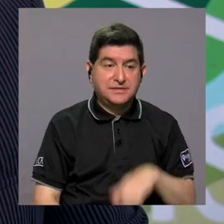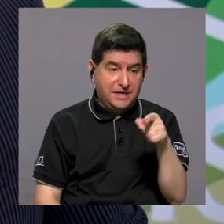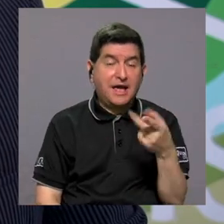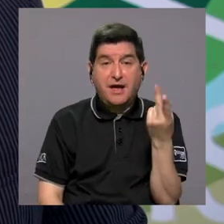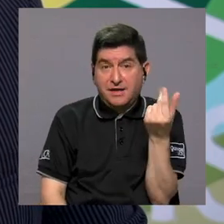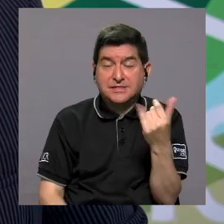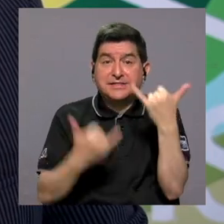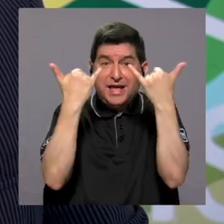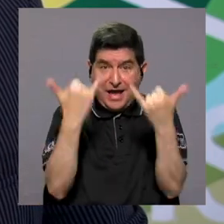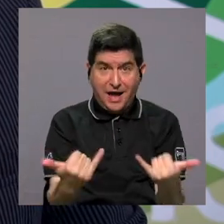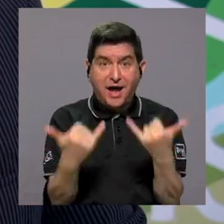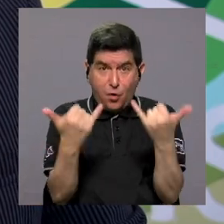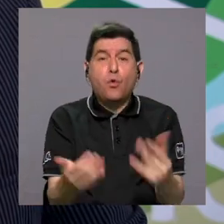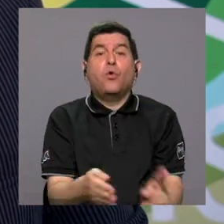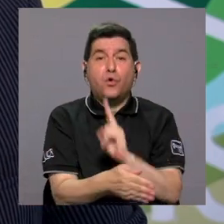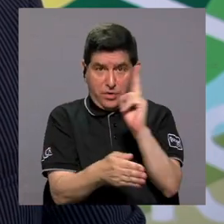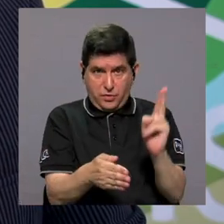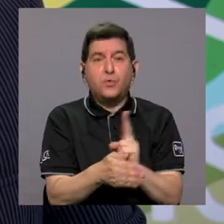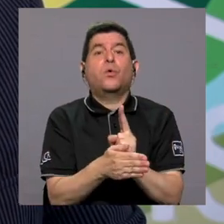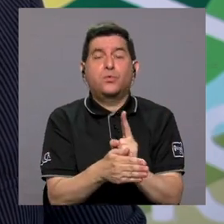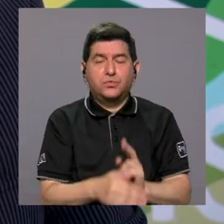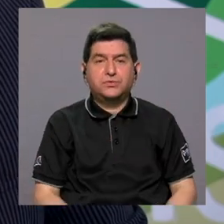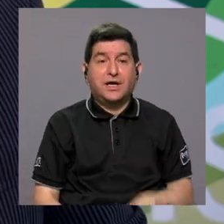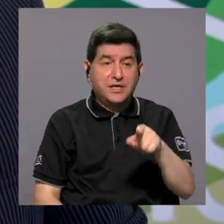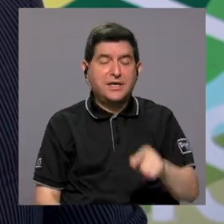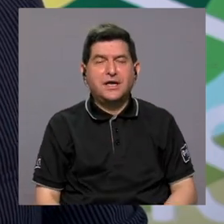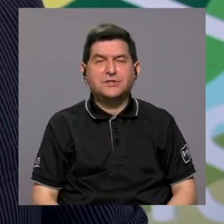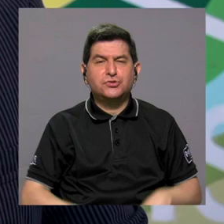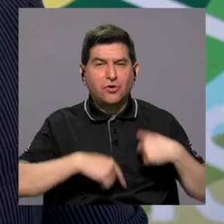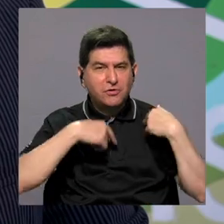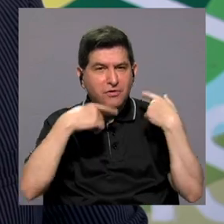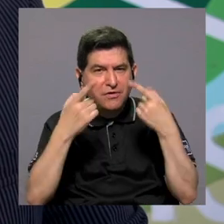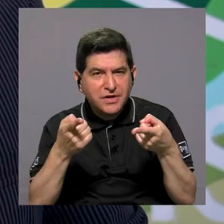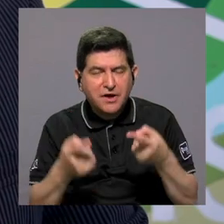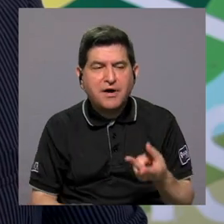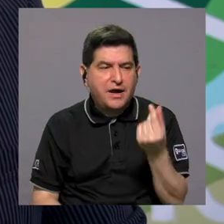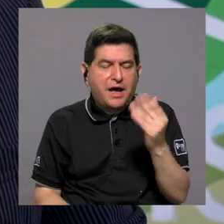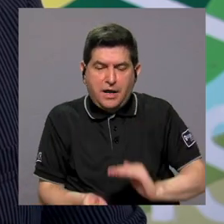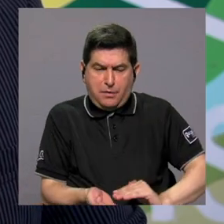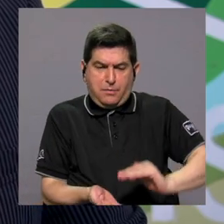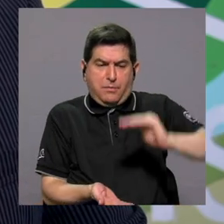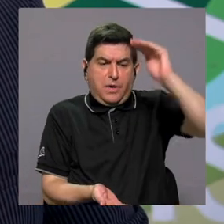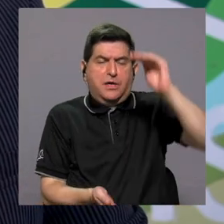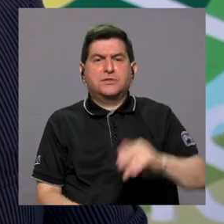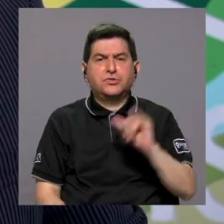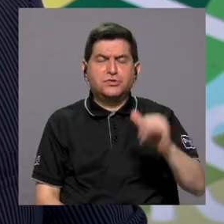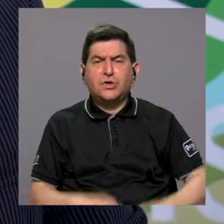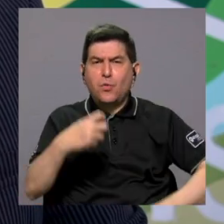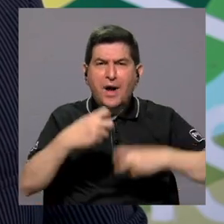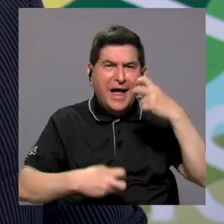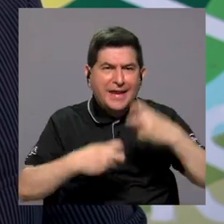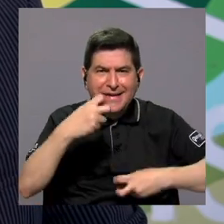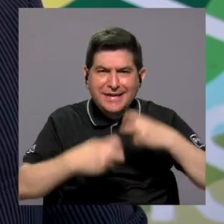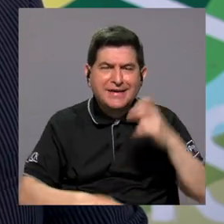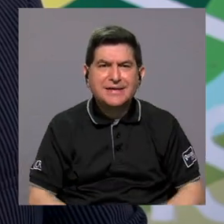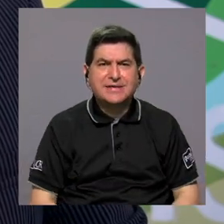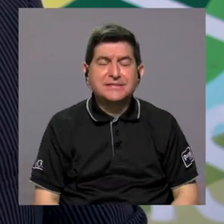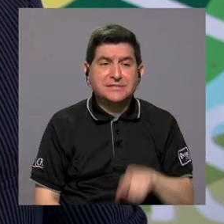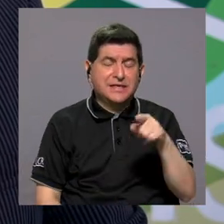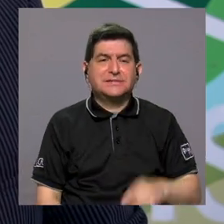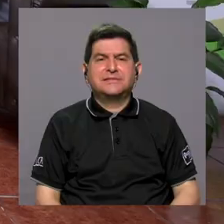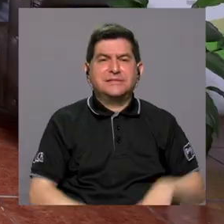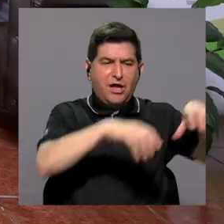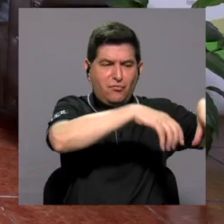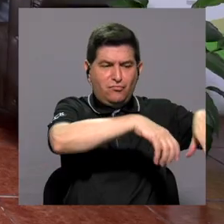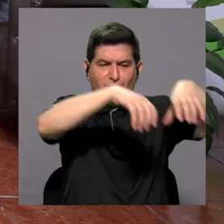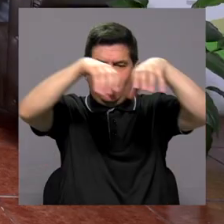efectivo ahora está siendo utilizado y eso ha empujado que suban los precios que se generen crisis como la de los contenedores